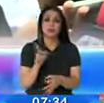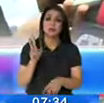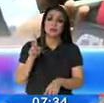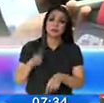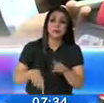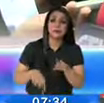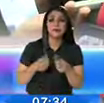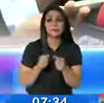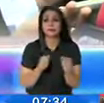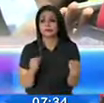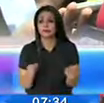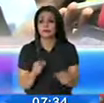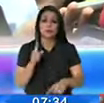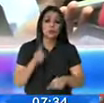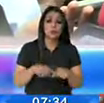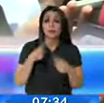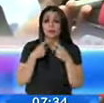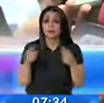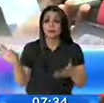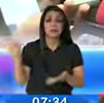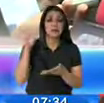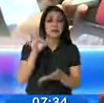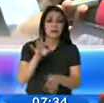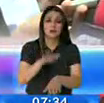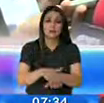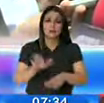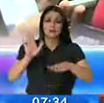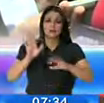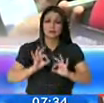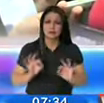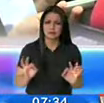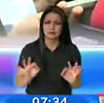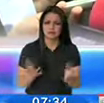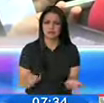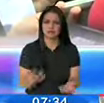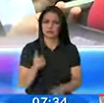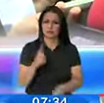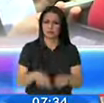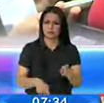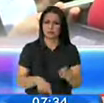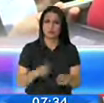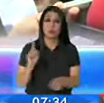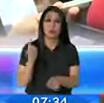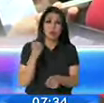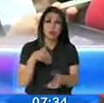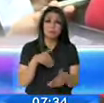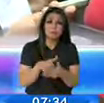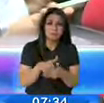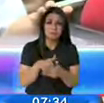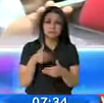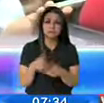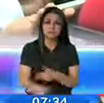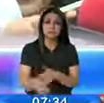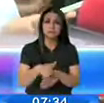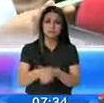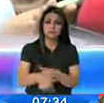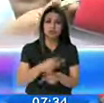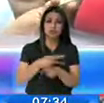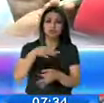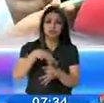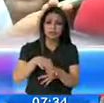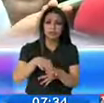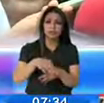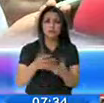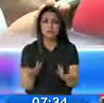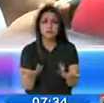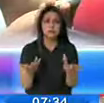imposible convocarme a principalizarme por falta de posesión. Es decir, el único obstáculo que ha puesto durante todo el tiempo el Consejo Nacional ha